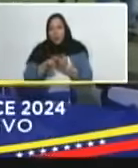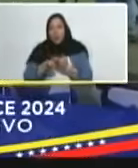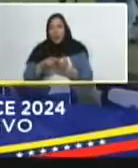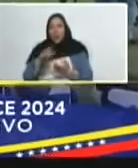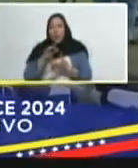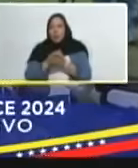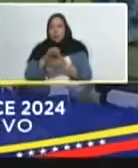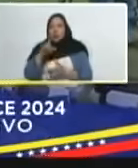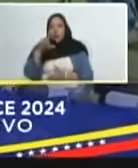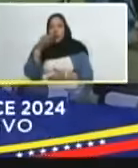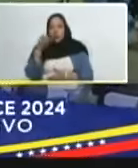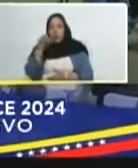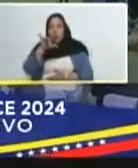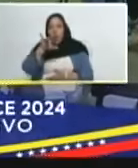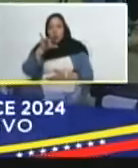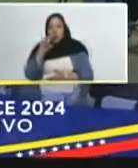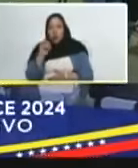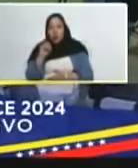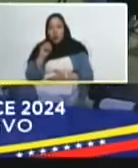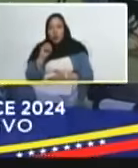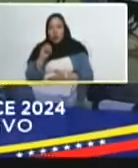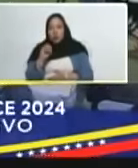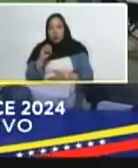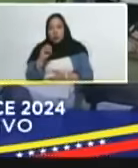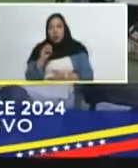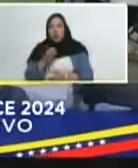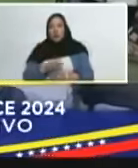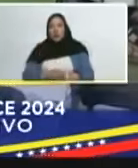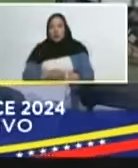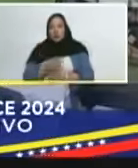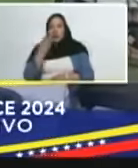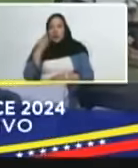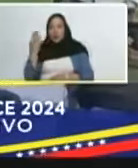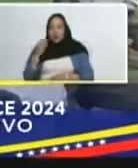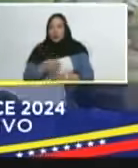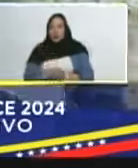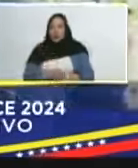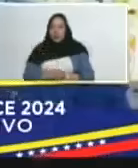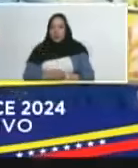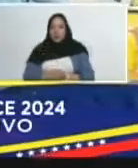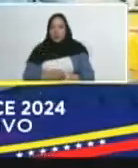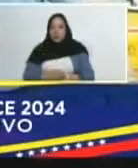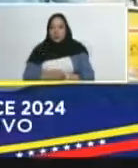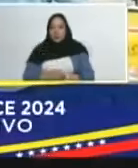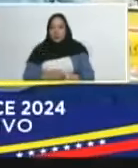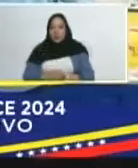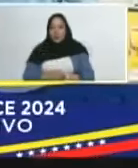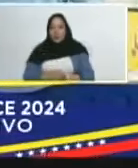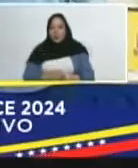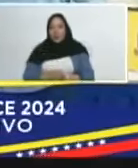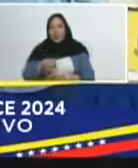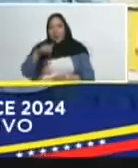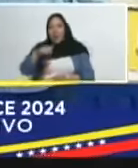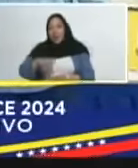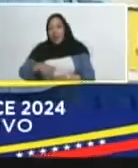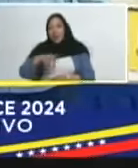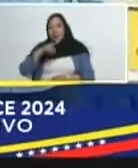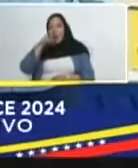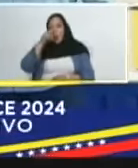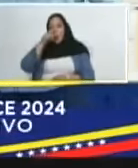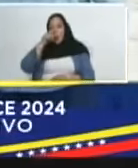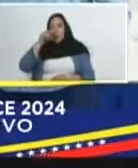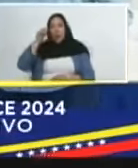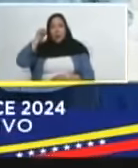Vengan para acá, porque yo quiero decirle que esta generación de hombres y mujeres